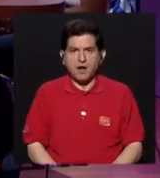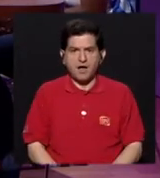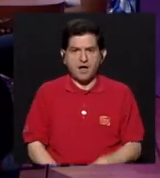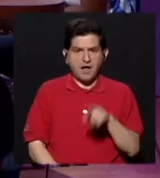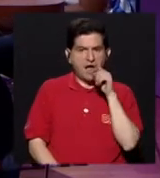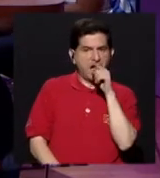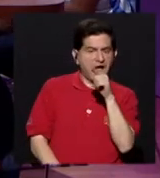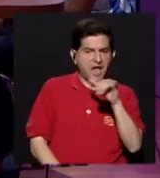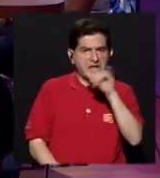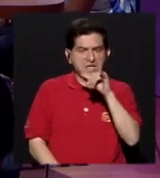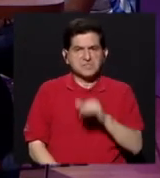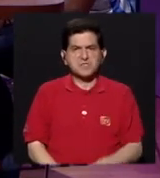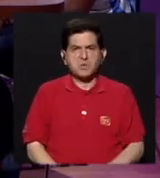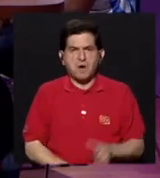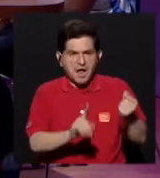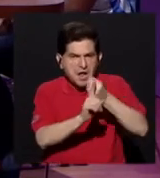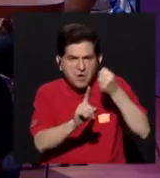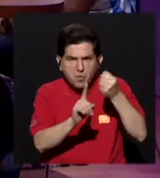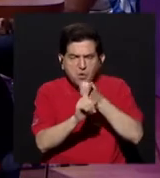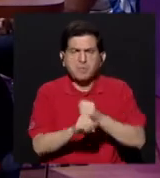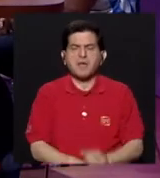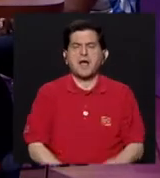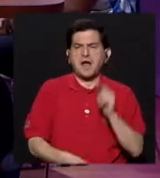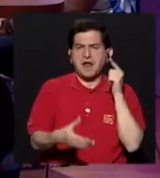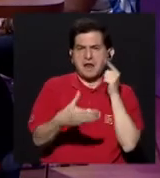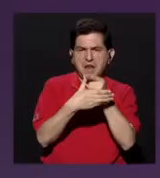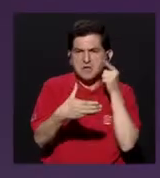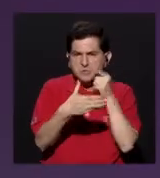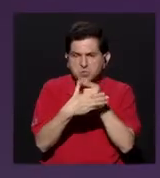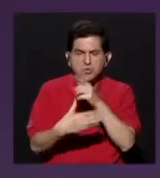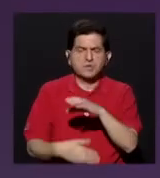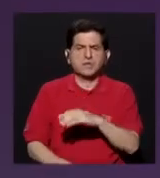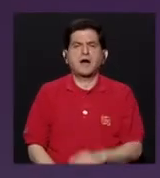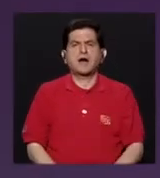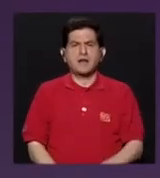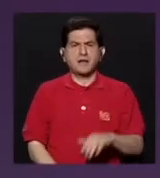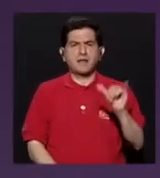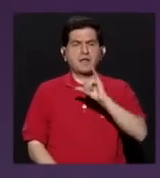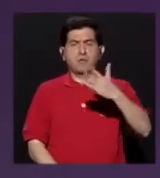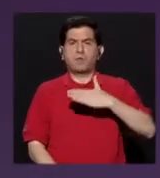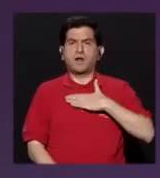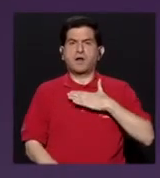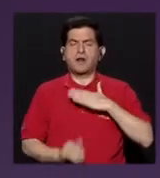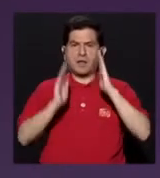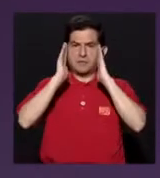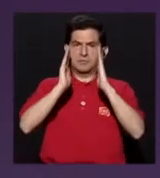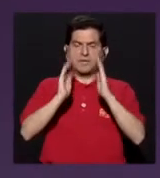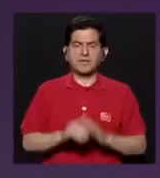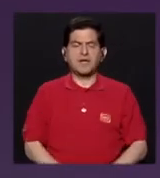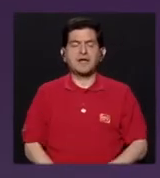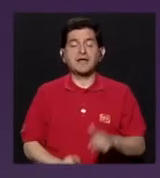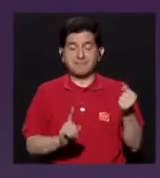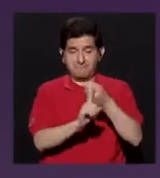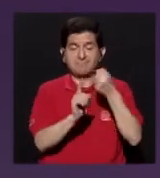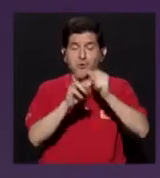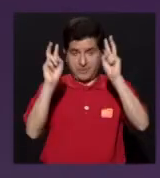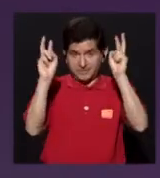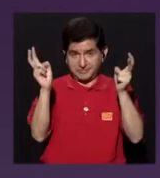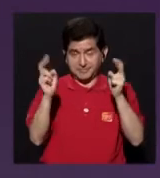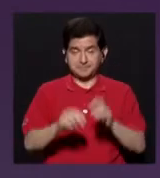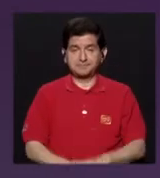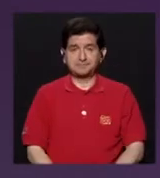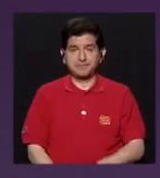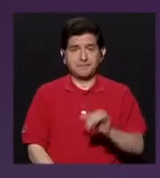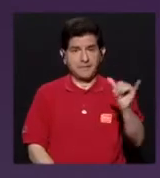que están golpeando, o aquel que están insultando, o aquel que están maltratando. Entonces es un tema de violencia, y es un tema de